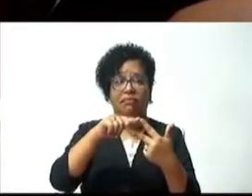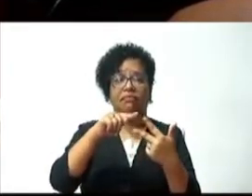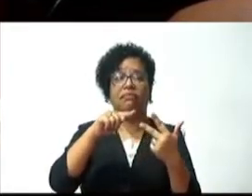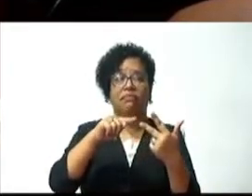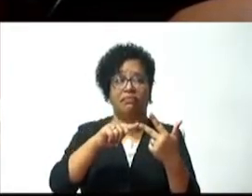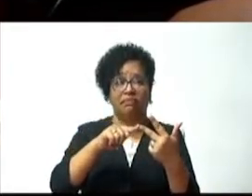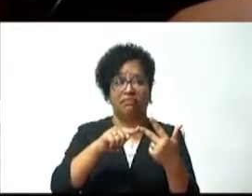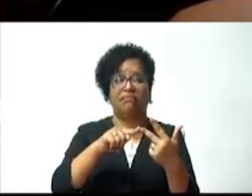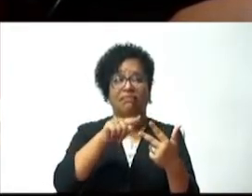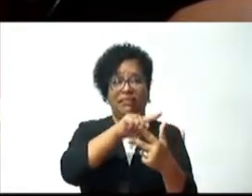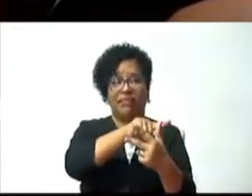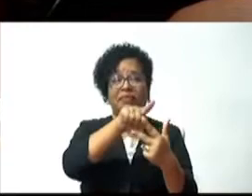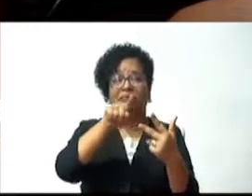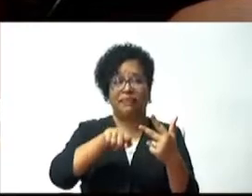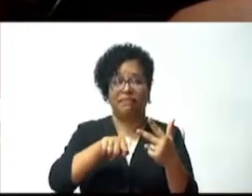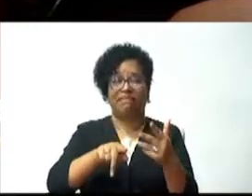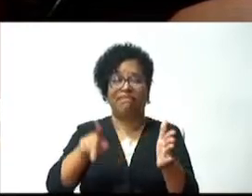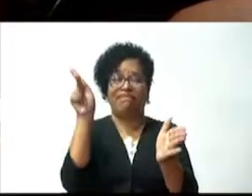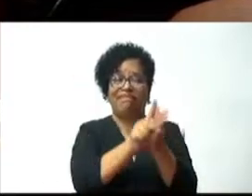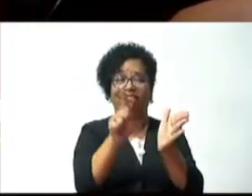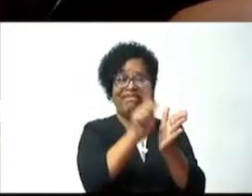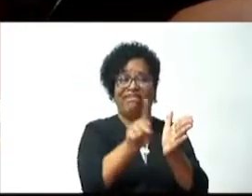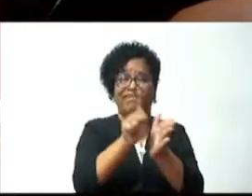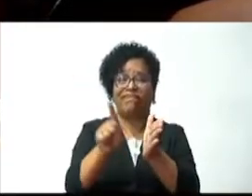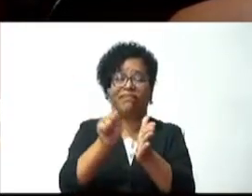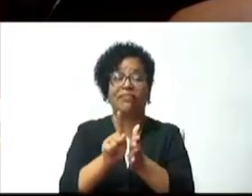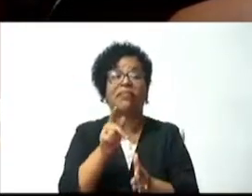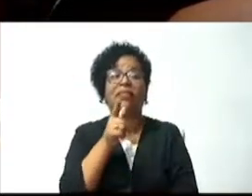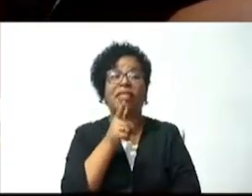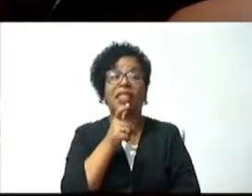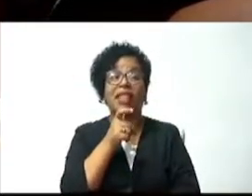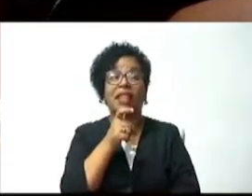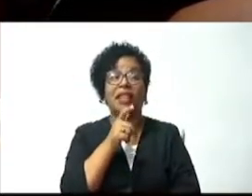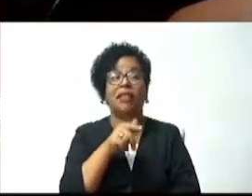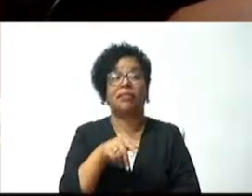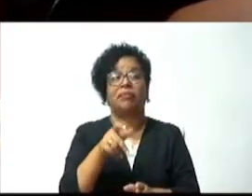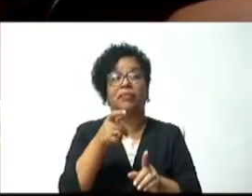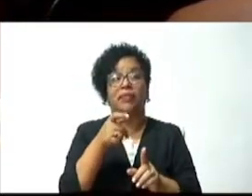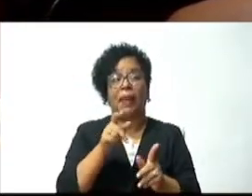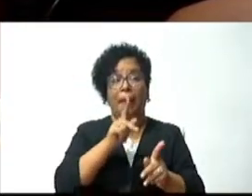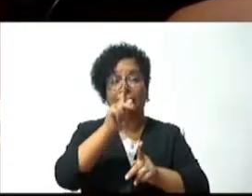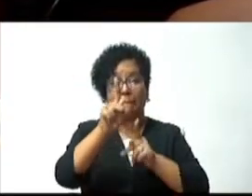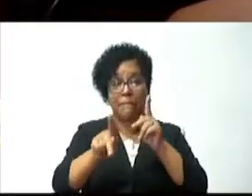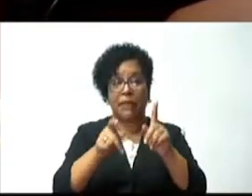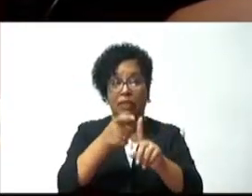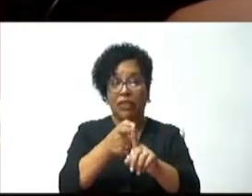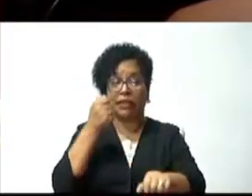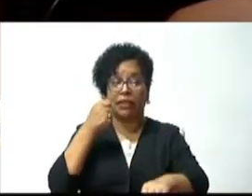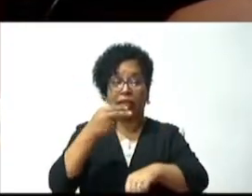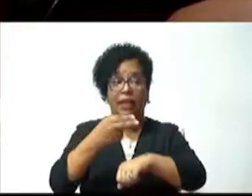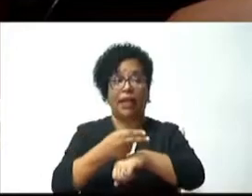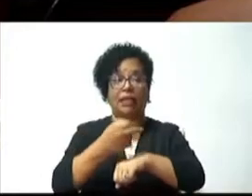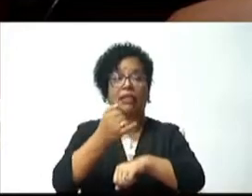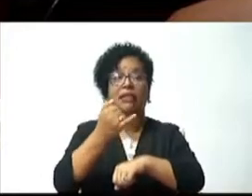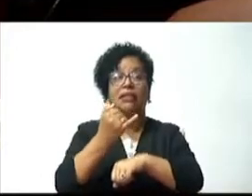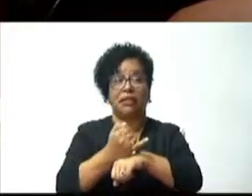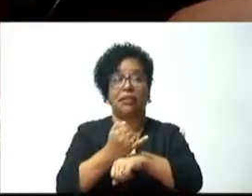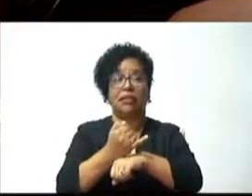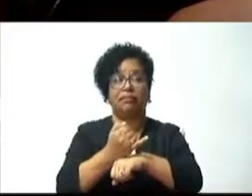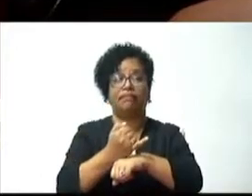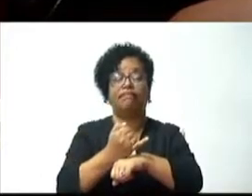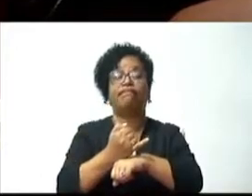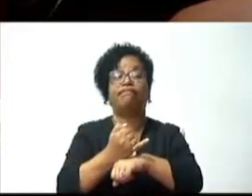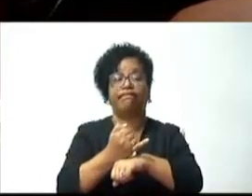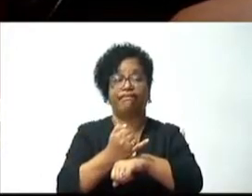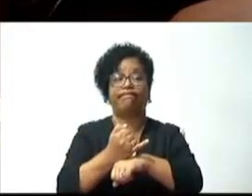manos criminales de nacionales haitianos, la cual quiero aprovechar este momento a la vez de condenar